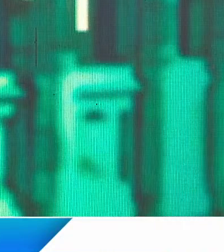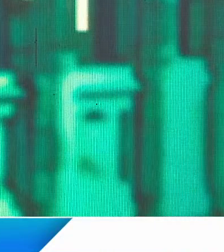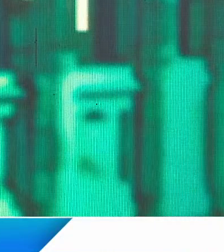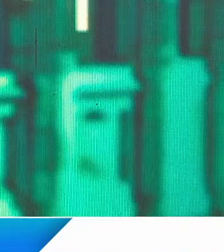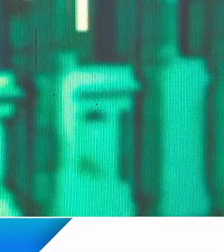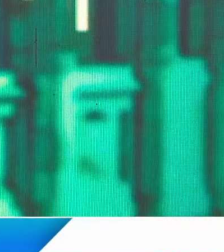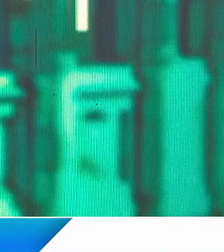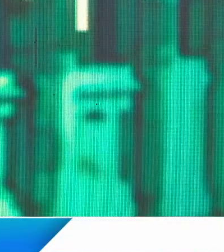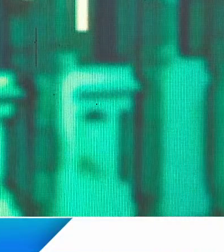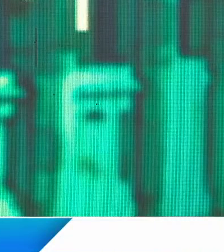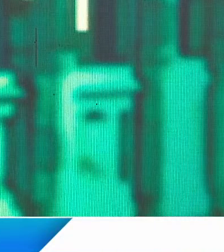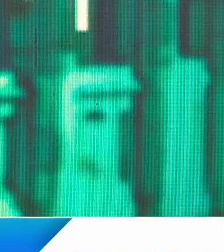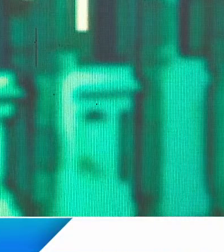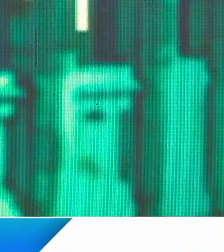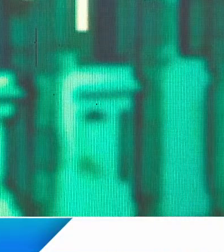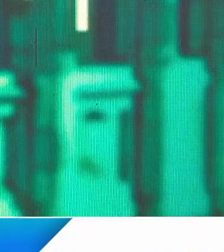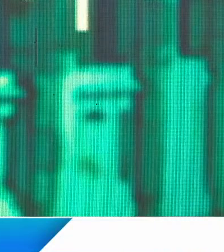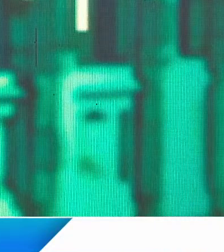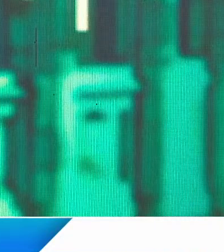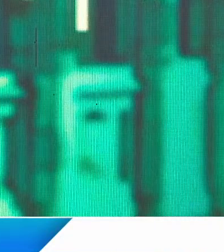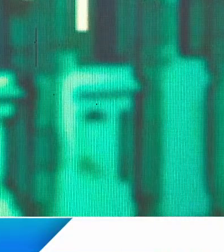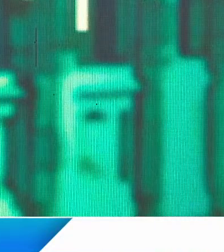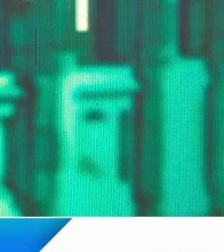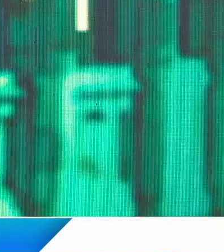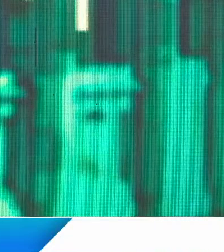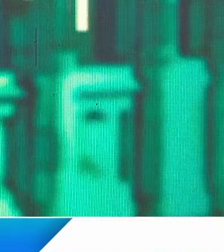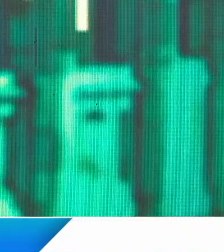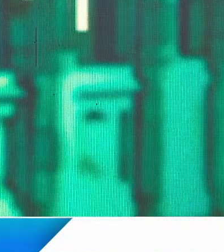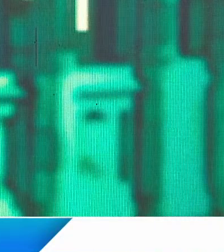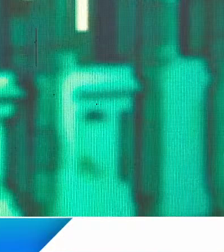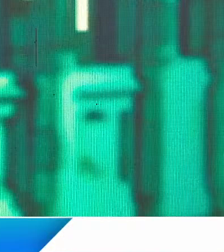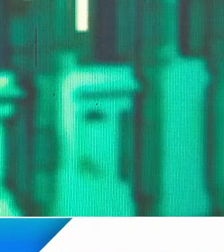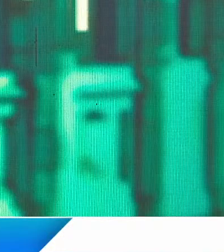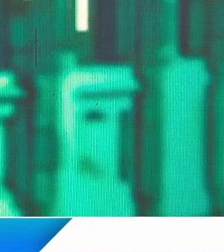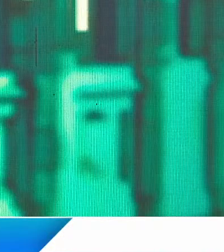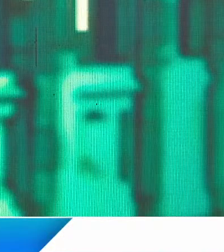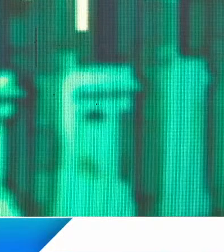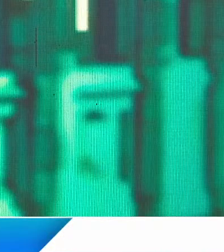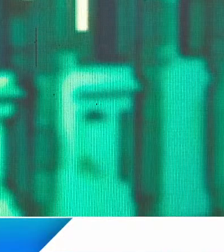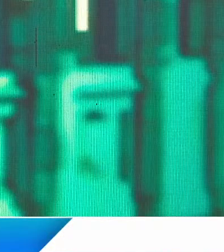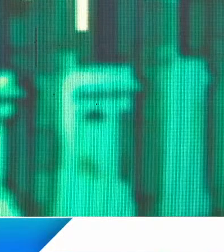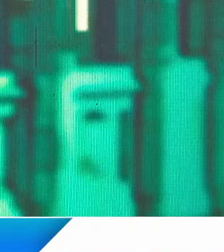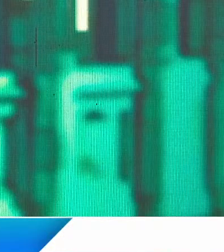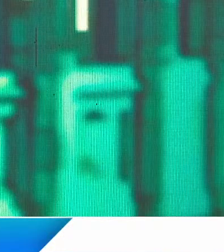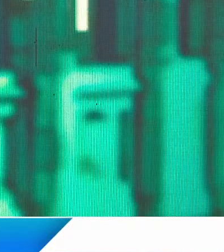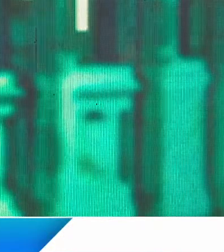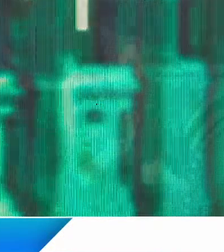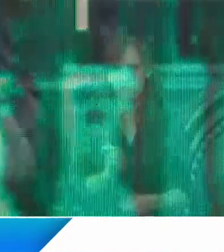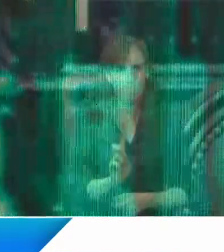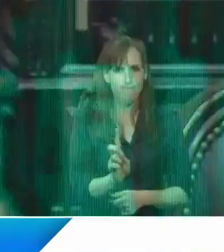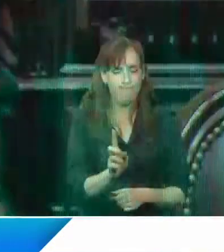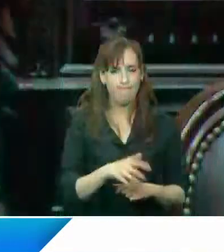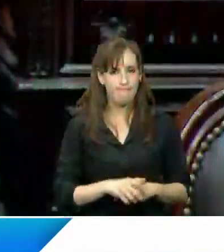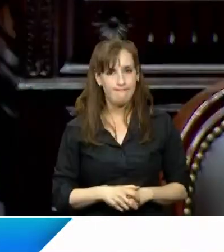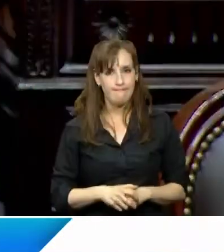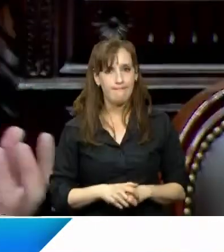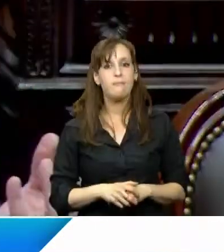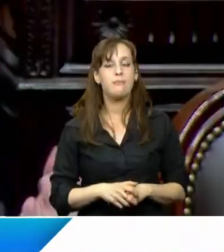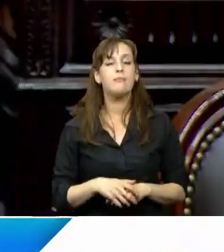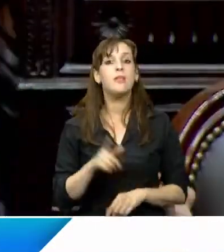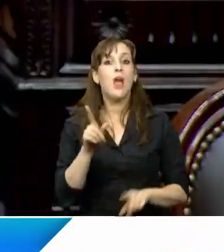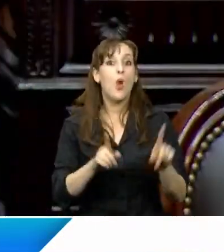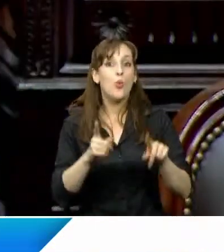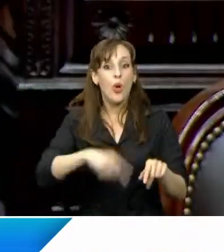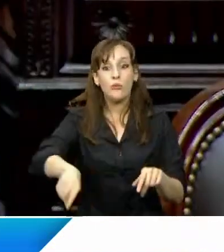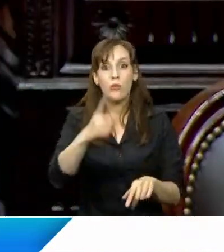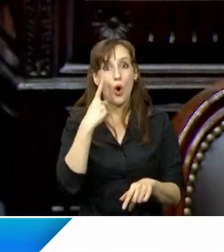habló también, y lo escuchamos atentamente, fue el diputado Taliade. ¿Qué dijo, por ejemplo? El que conoce un poquito de esto sabe que